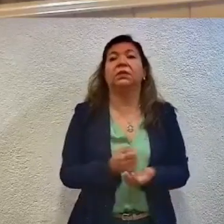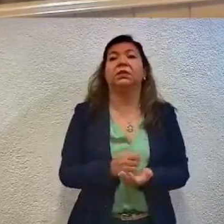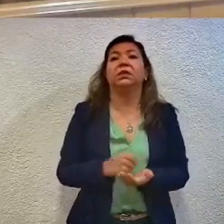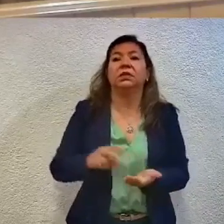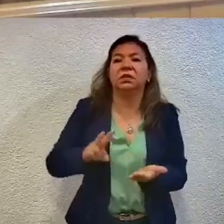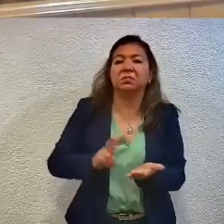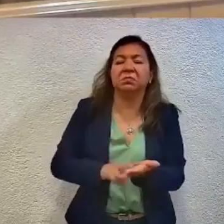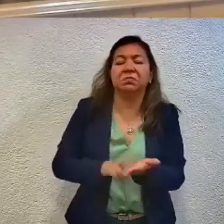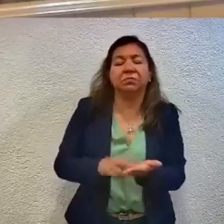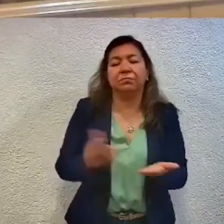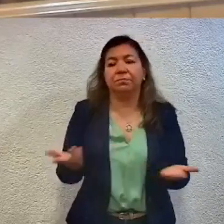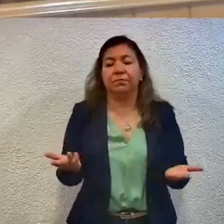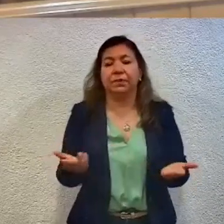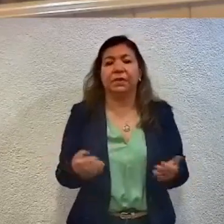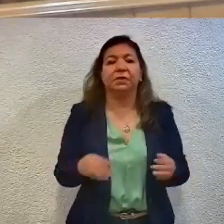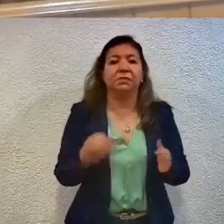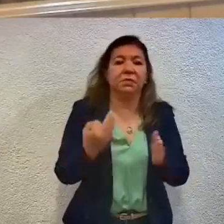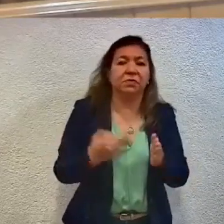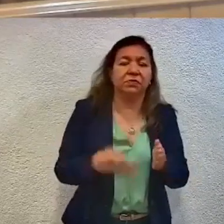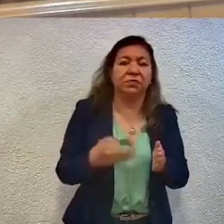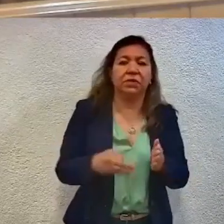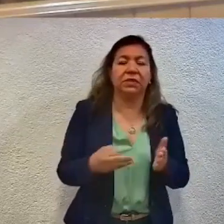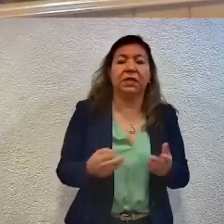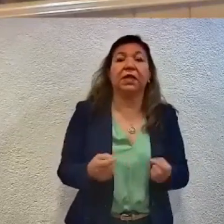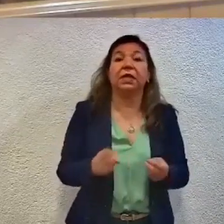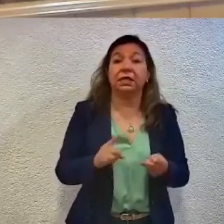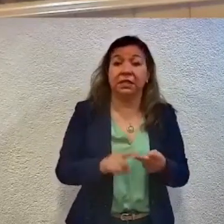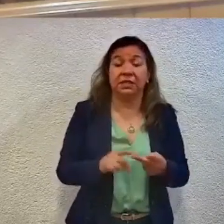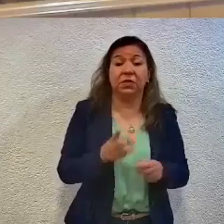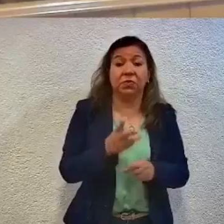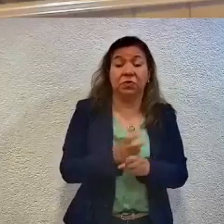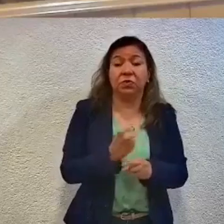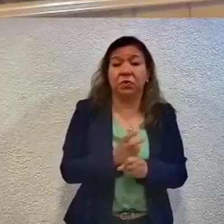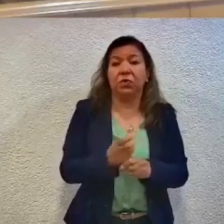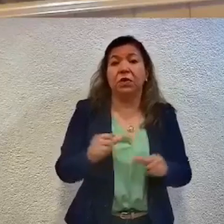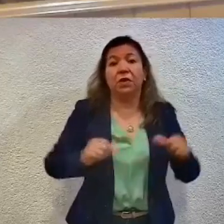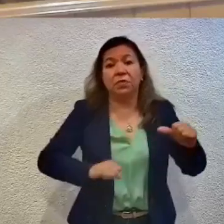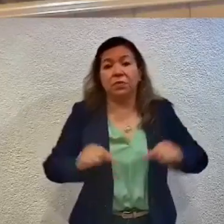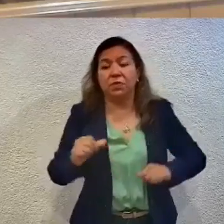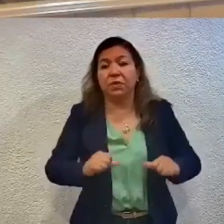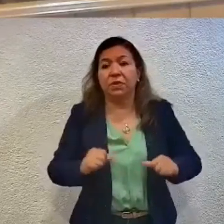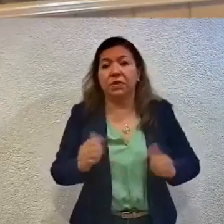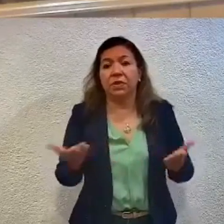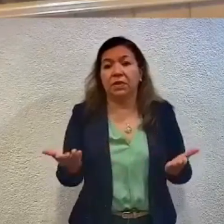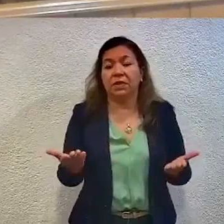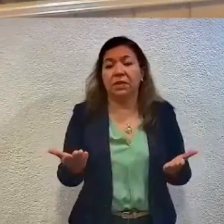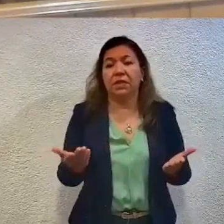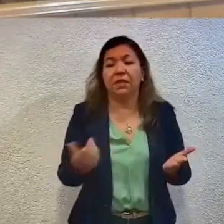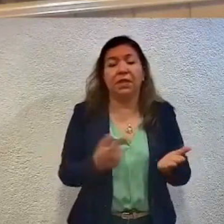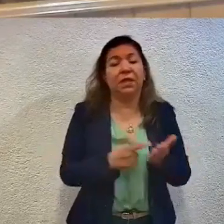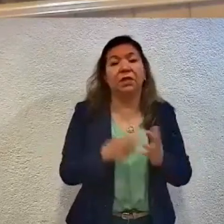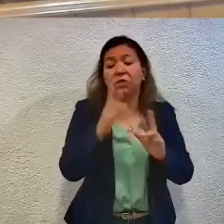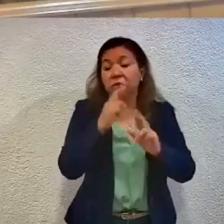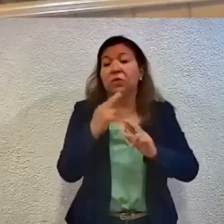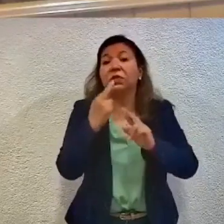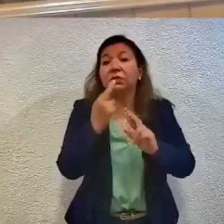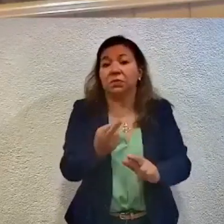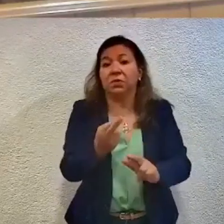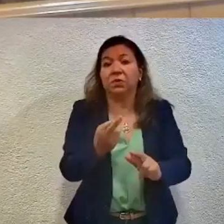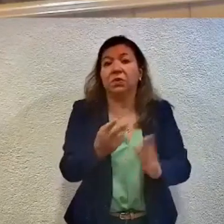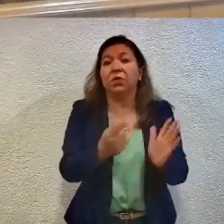el agravio hecho valer deviene inoperante. Por lo que hace el segundo agravio, en el cual señala que la autoridad responsable ignoró